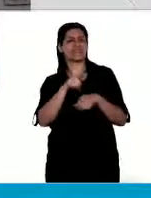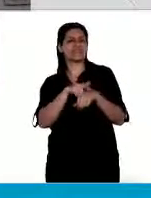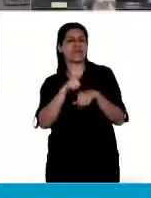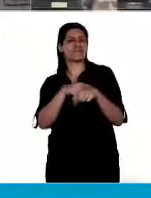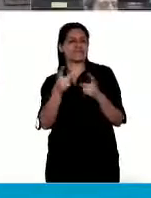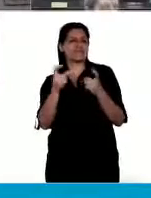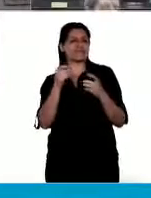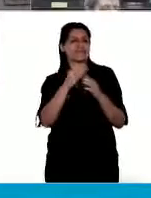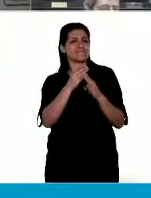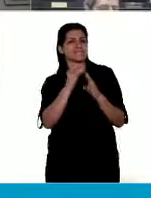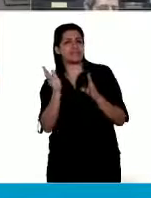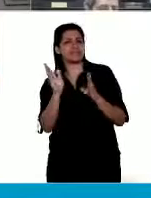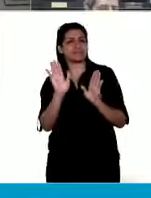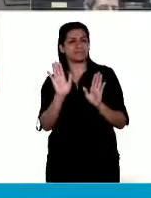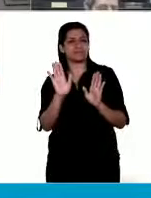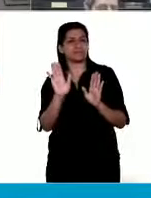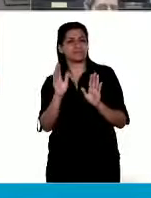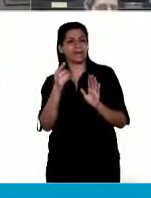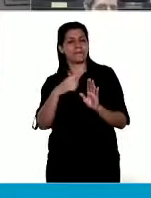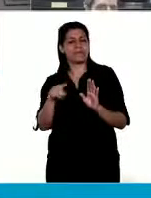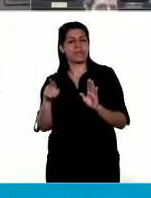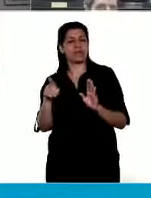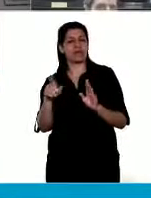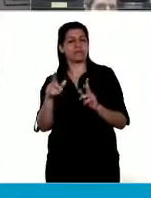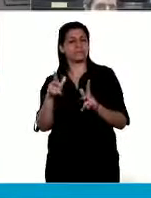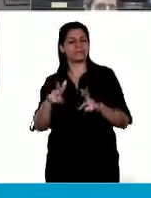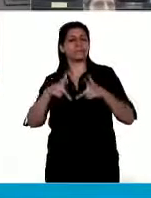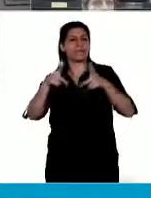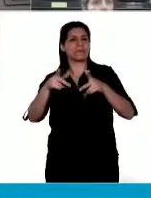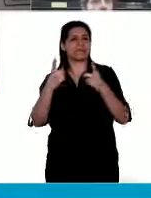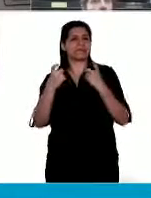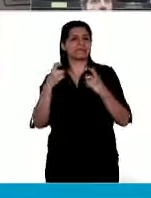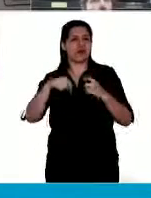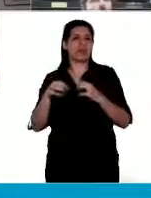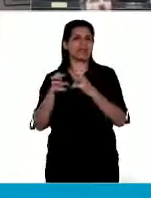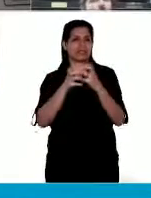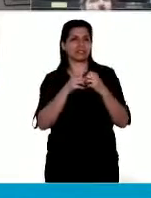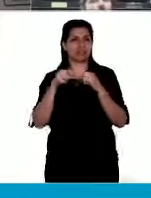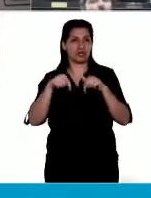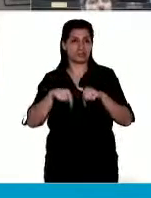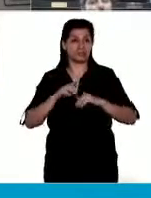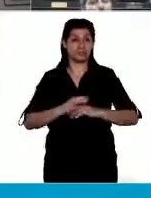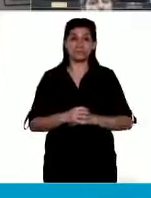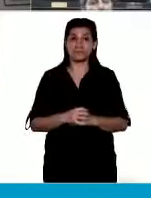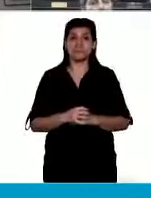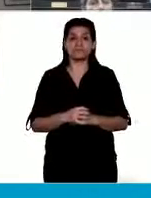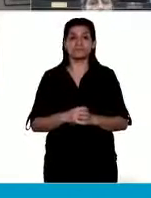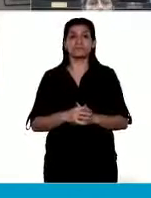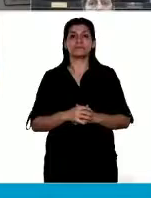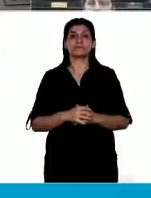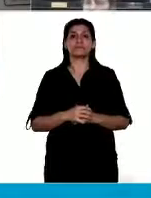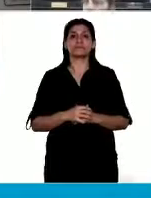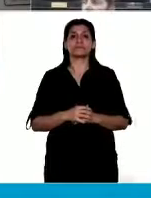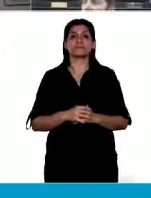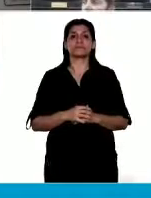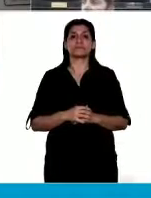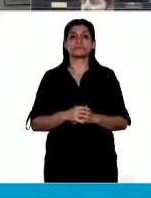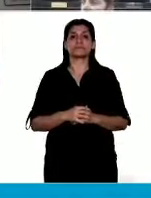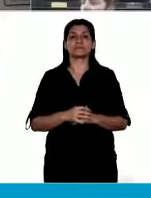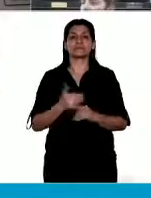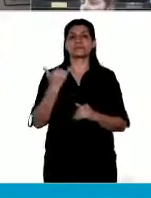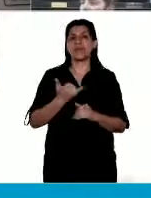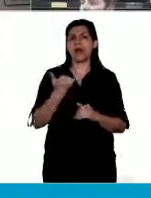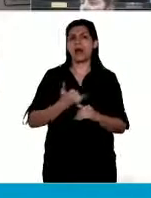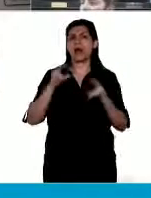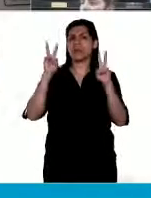pero no podía dejar de hablar de la situación en esta sesión. Más allá de eso, hay una cuestión donde